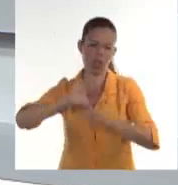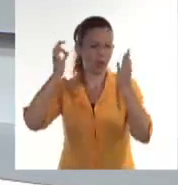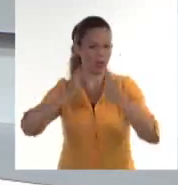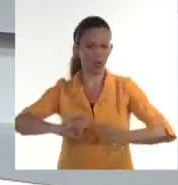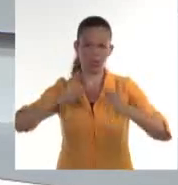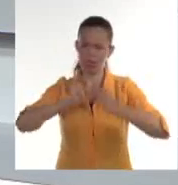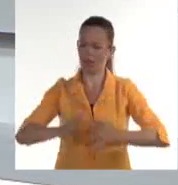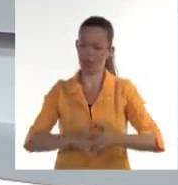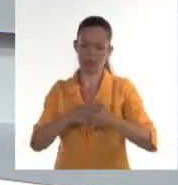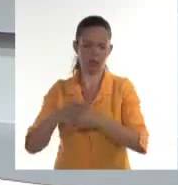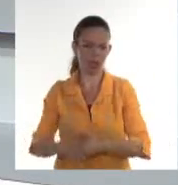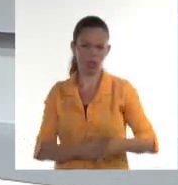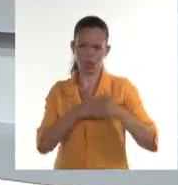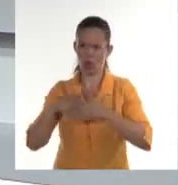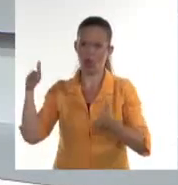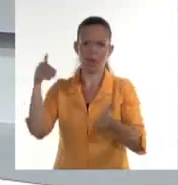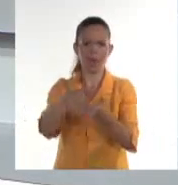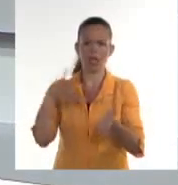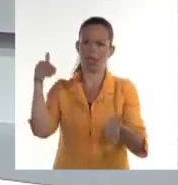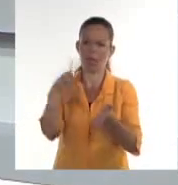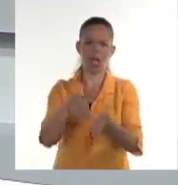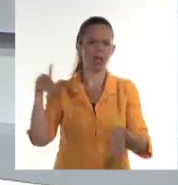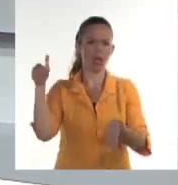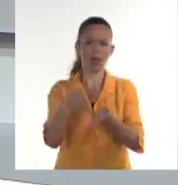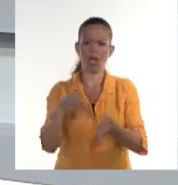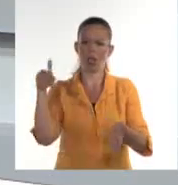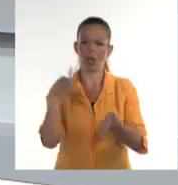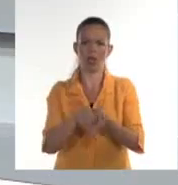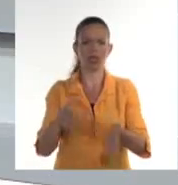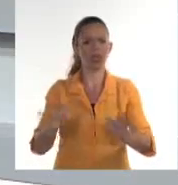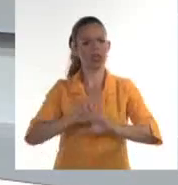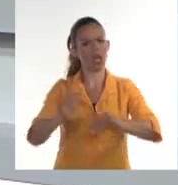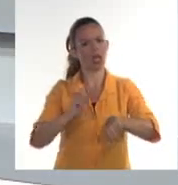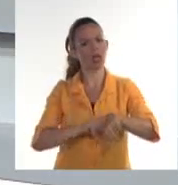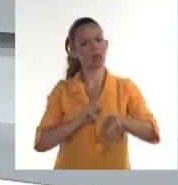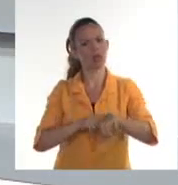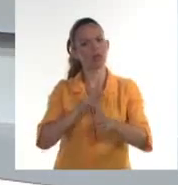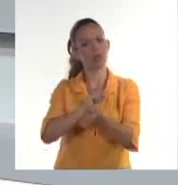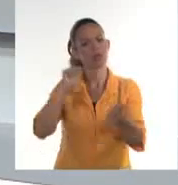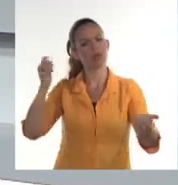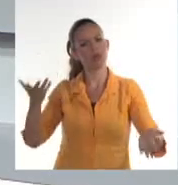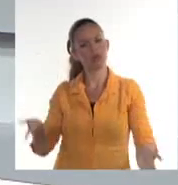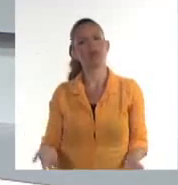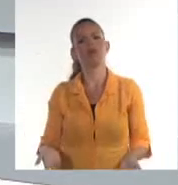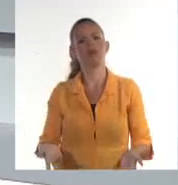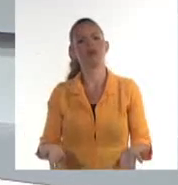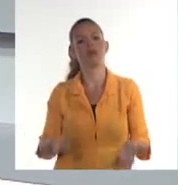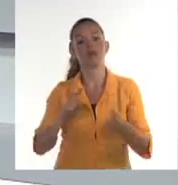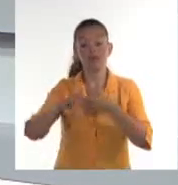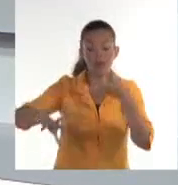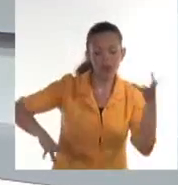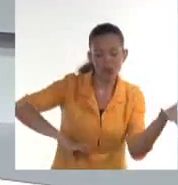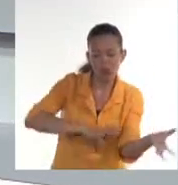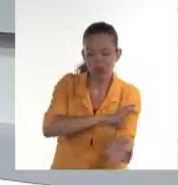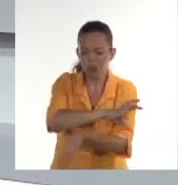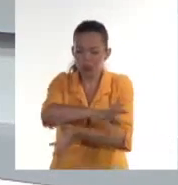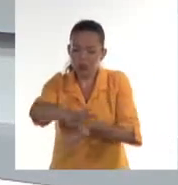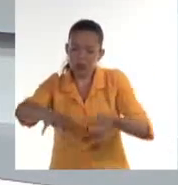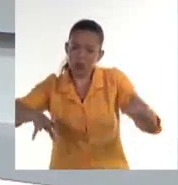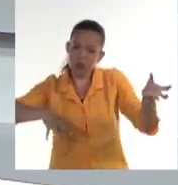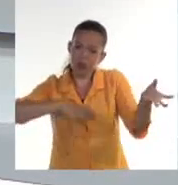han pedido resolver sus problemas sin injerencias. Pero no lo logran porque el caos parece un ser vivo que se